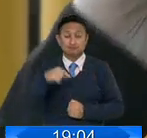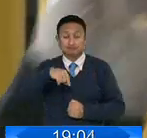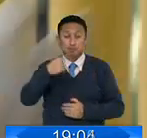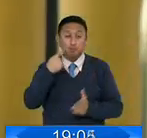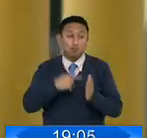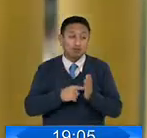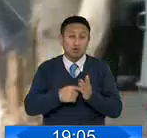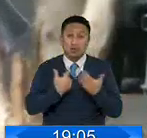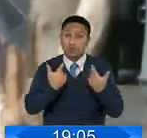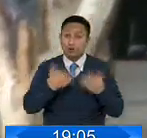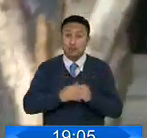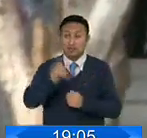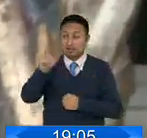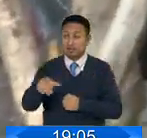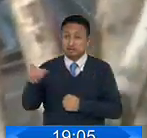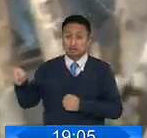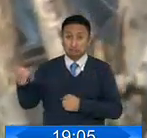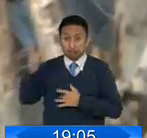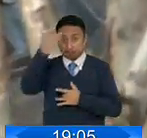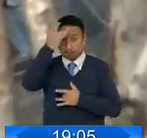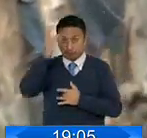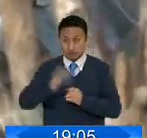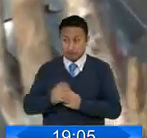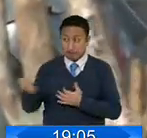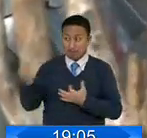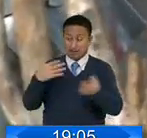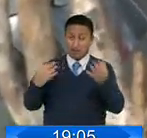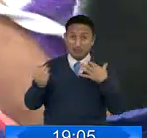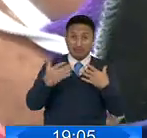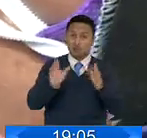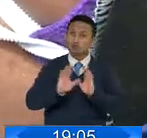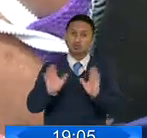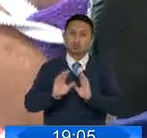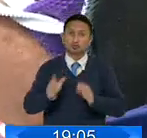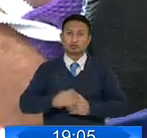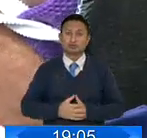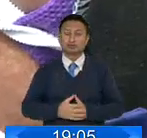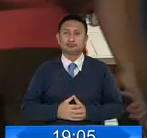coronavirus, lo propague hacia sus seres queridos, informó Sofía Vintimilla.